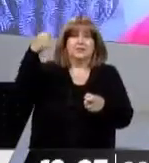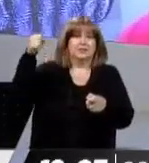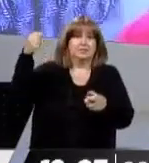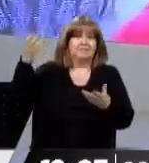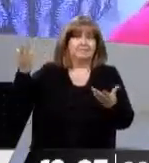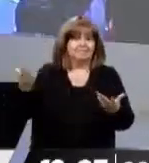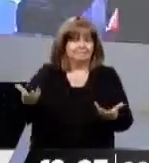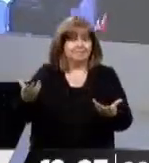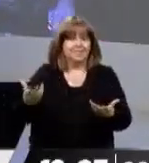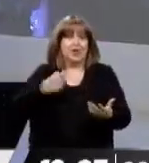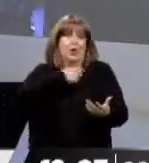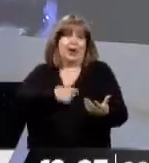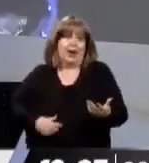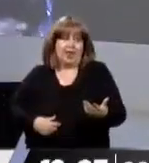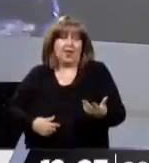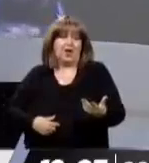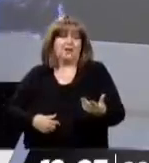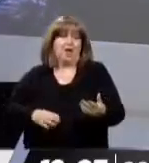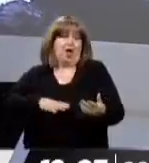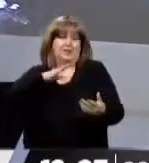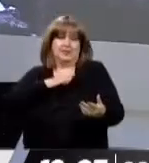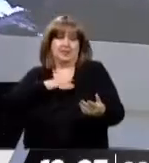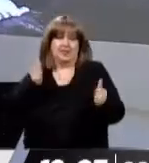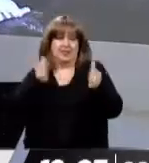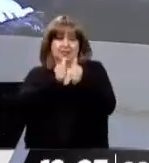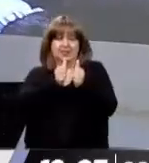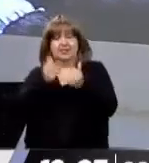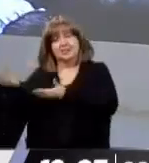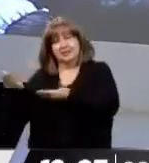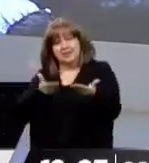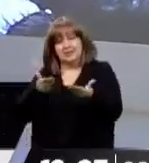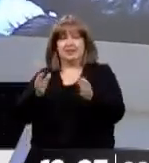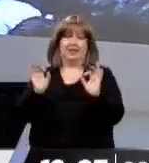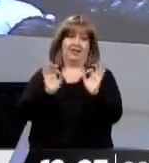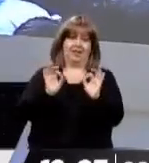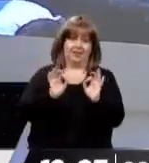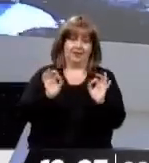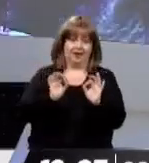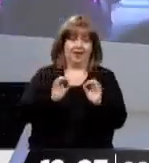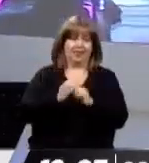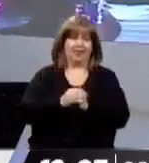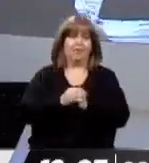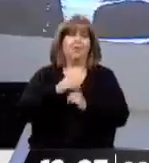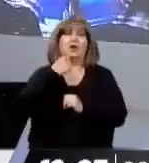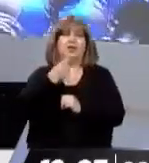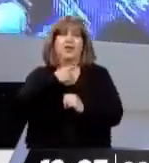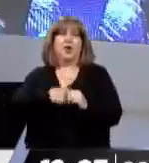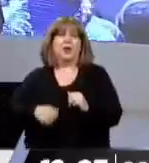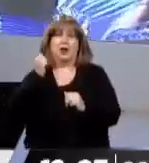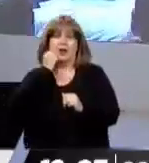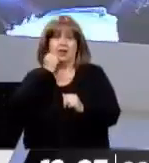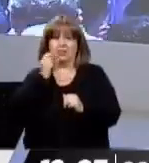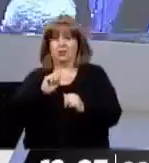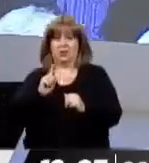circuito iba a seguir fue de las últimas 24 horas. Absolutamente. Sobre todo porque estamos hablando, sí, de la figura reciente, presidencial. Claro, claro, exactamente. Menos, y en, ¿no?, una provincia a la cual no es usual que venga.